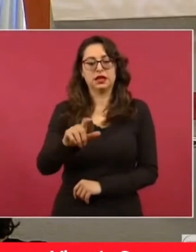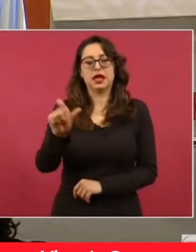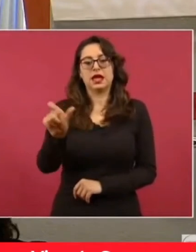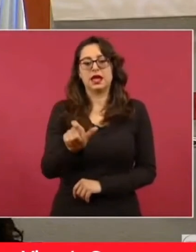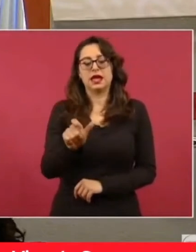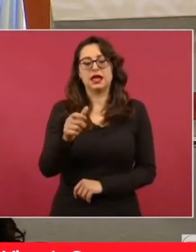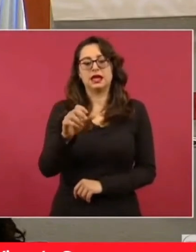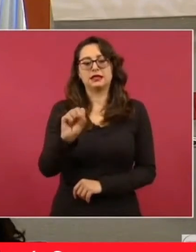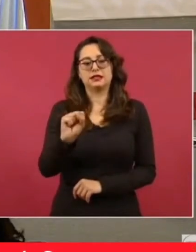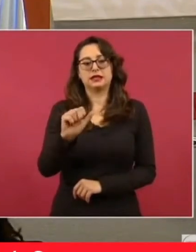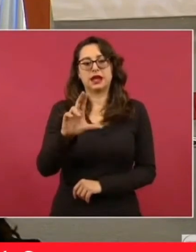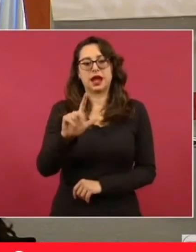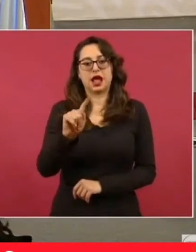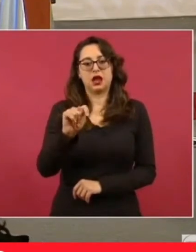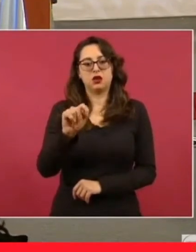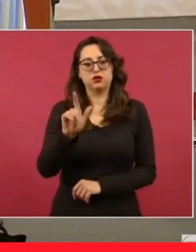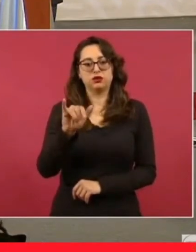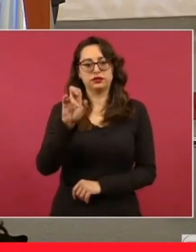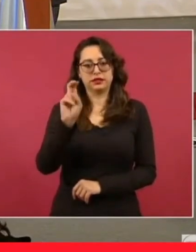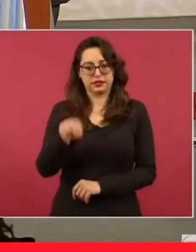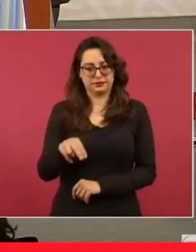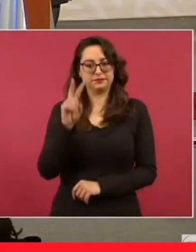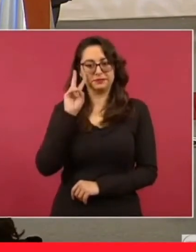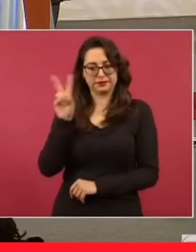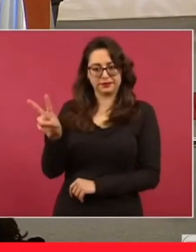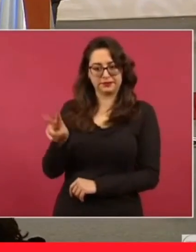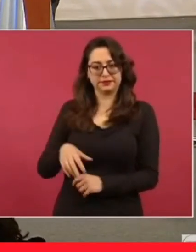Xcalumquín. Adelante.